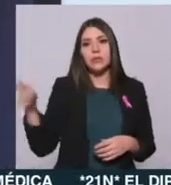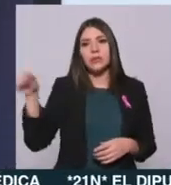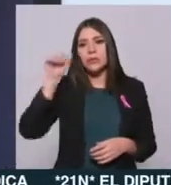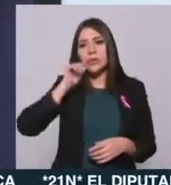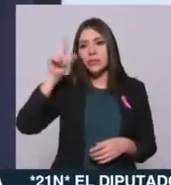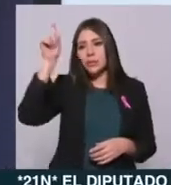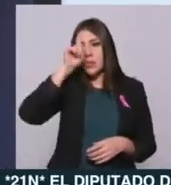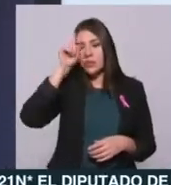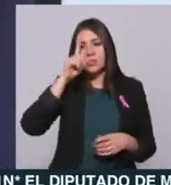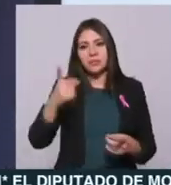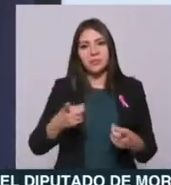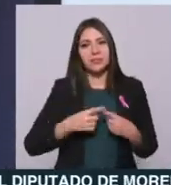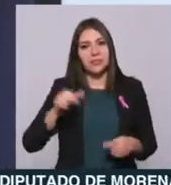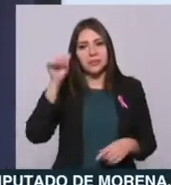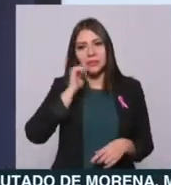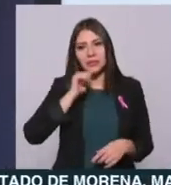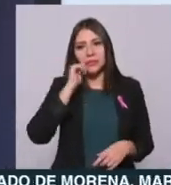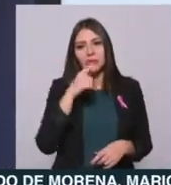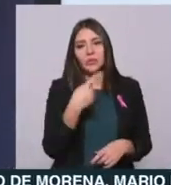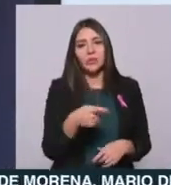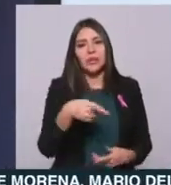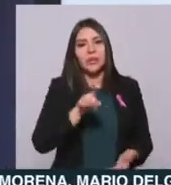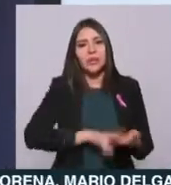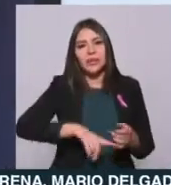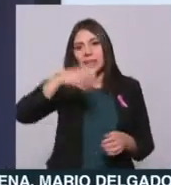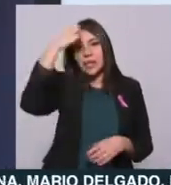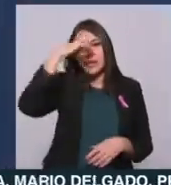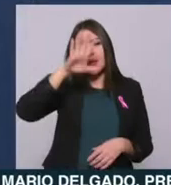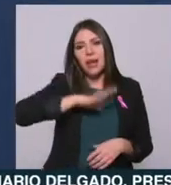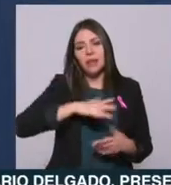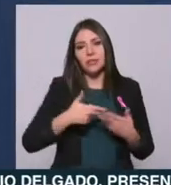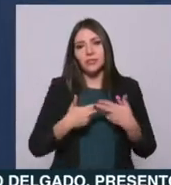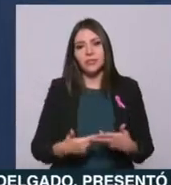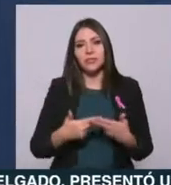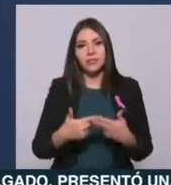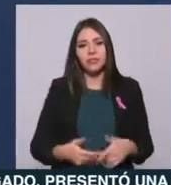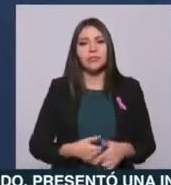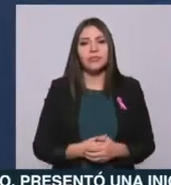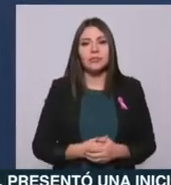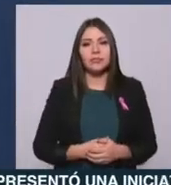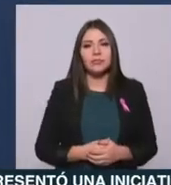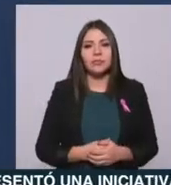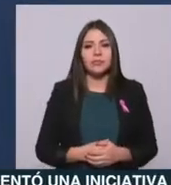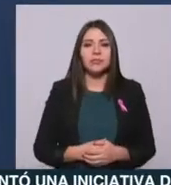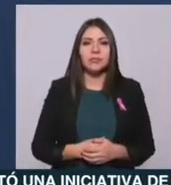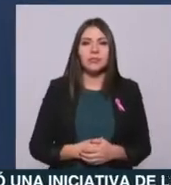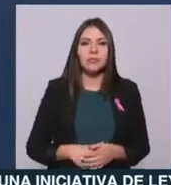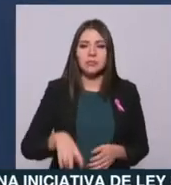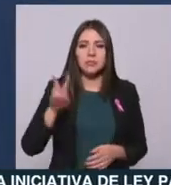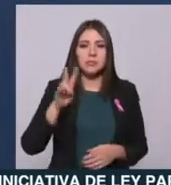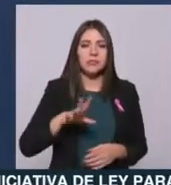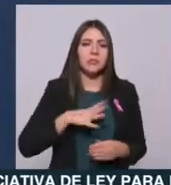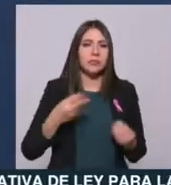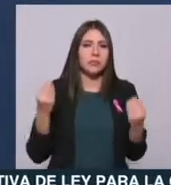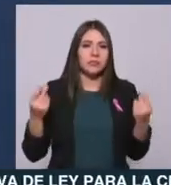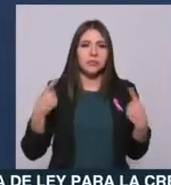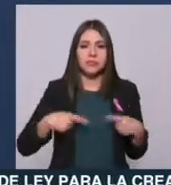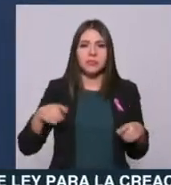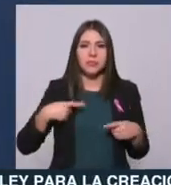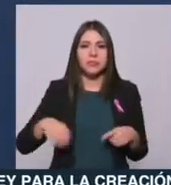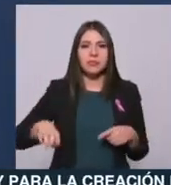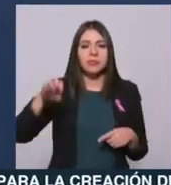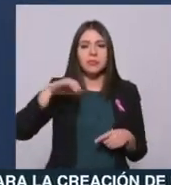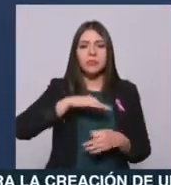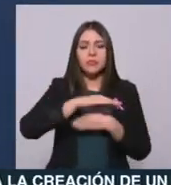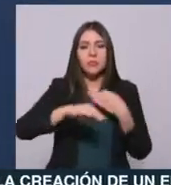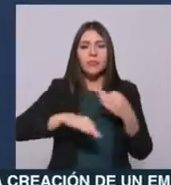siempre tienen que darnos, porque es la experiencia andando. Exactamente, que salgan y se van a encontrar con una bola de personas mayores. Y nosotros los